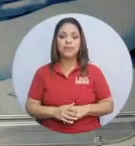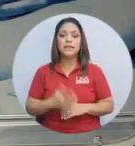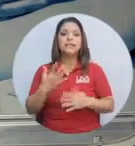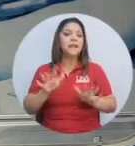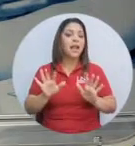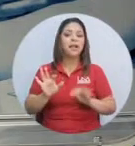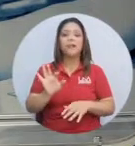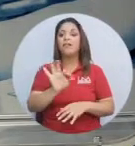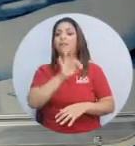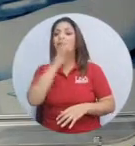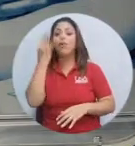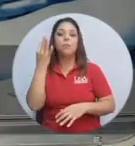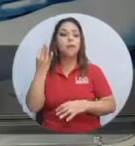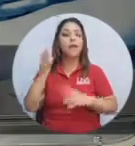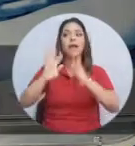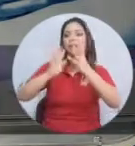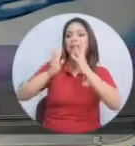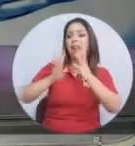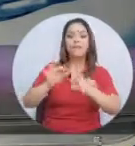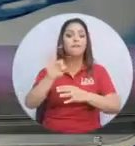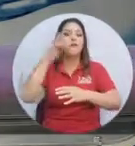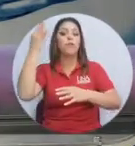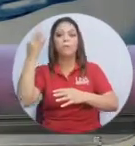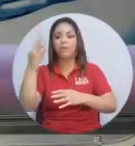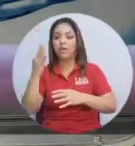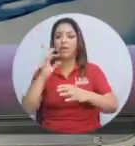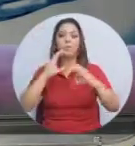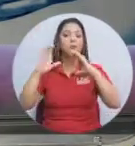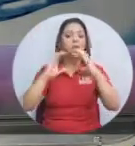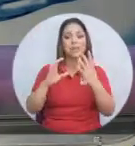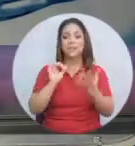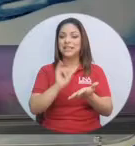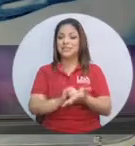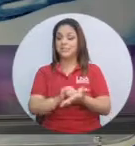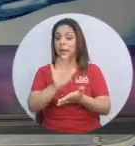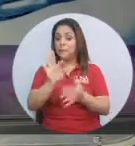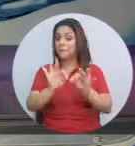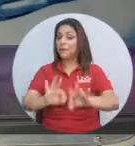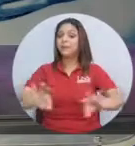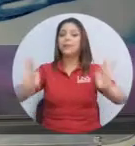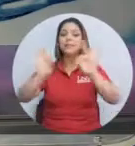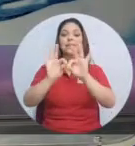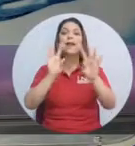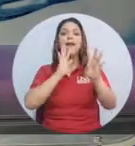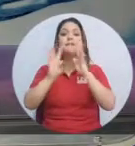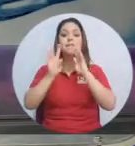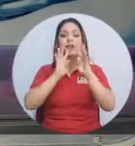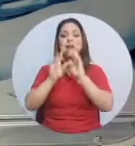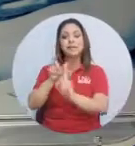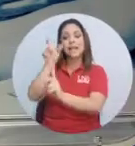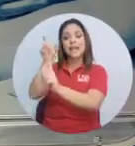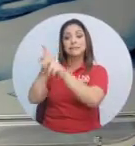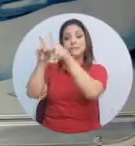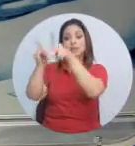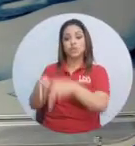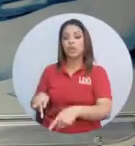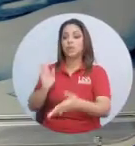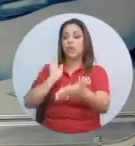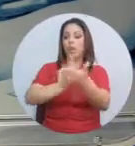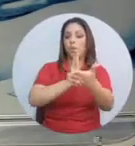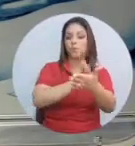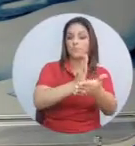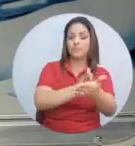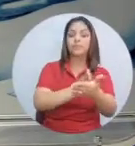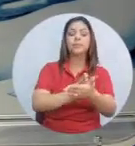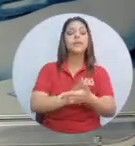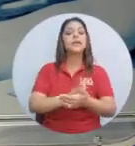en la que socializa, se comunica, hace una vida. Muy importante hablar de las personas que lo hacen. ¿Por qué? Porque a veces utilizamos